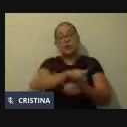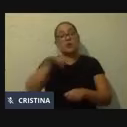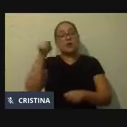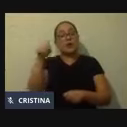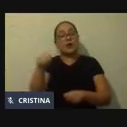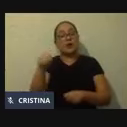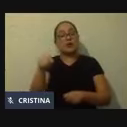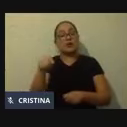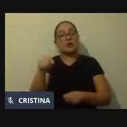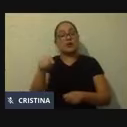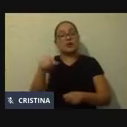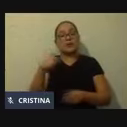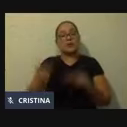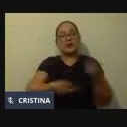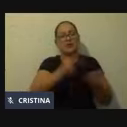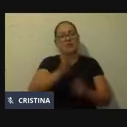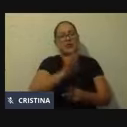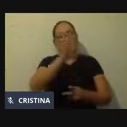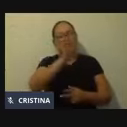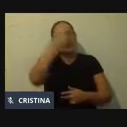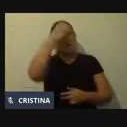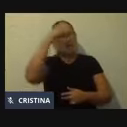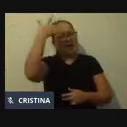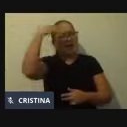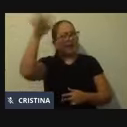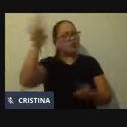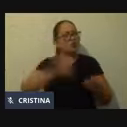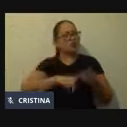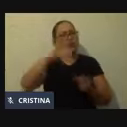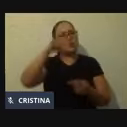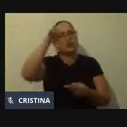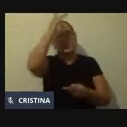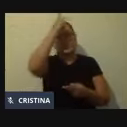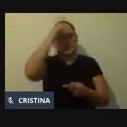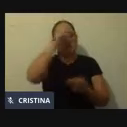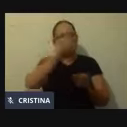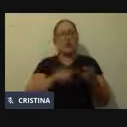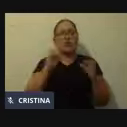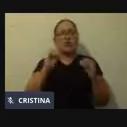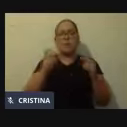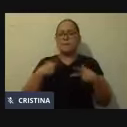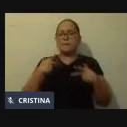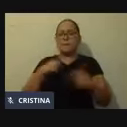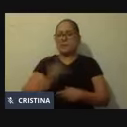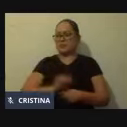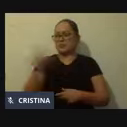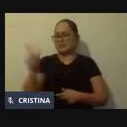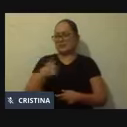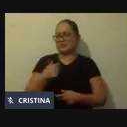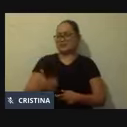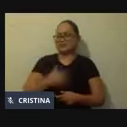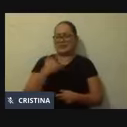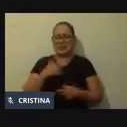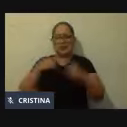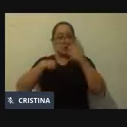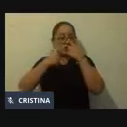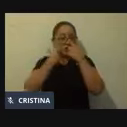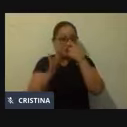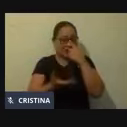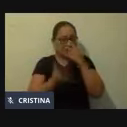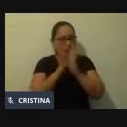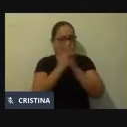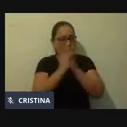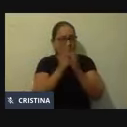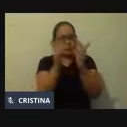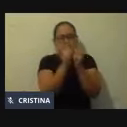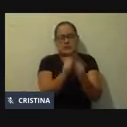que eran como para adultos, para psicólogos, para gente muy estudiada, y yo dije, no, a ver, yo quiero hacer un libro súper simple, o sea,